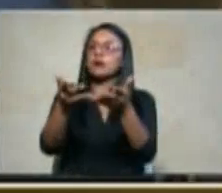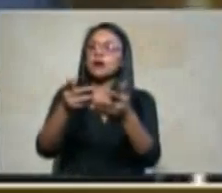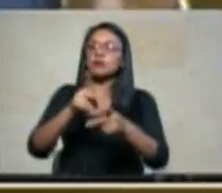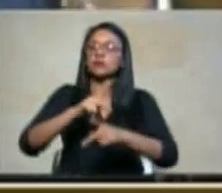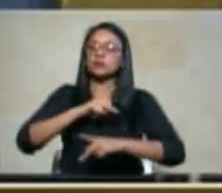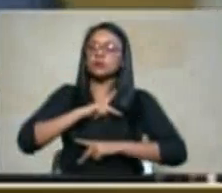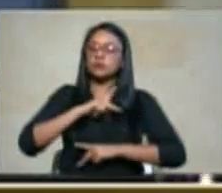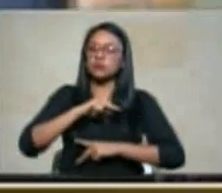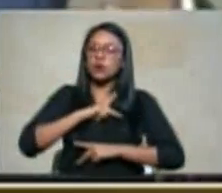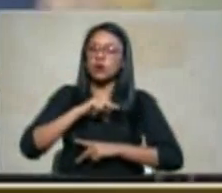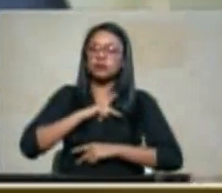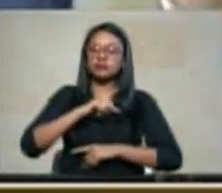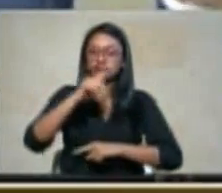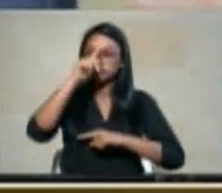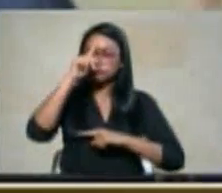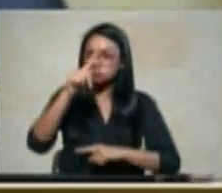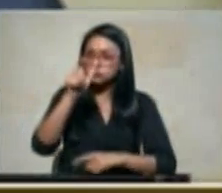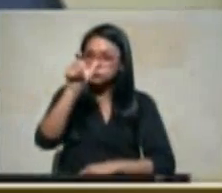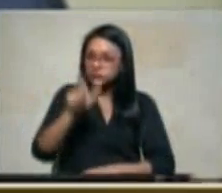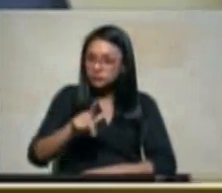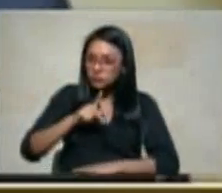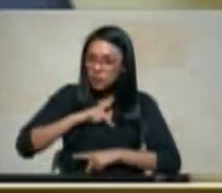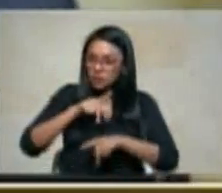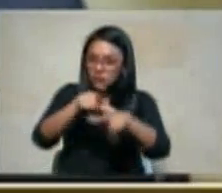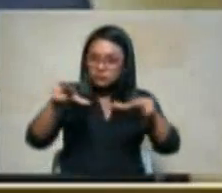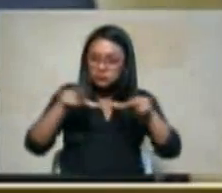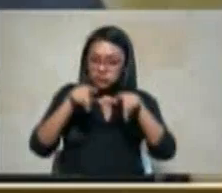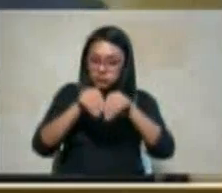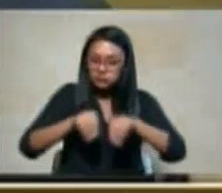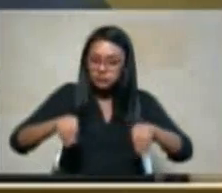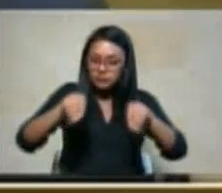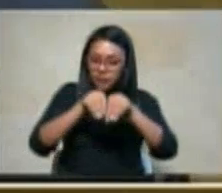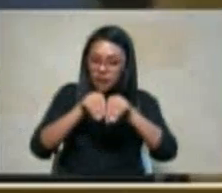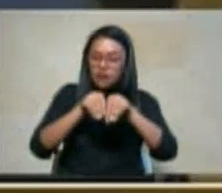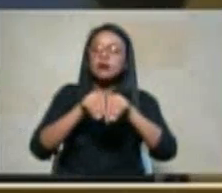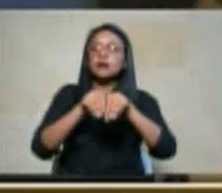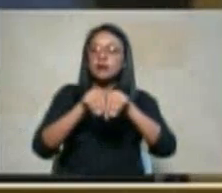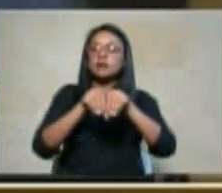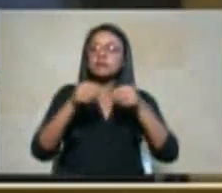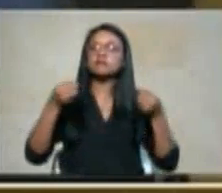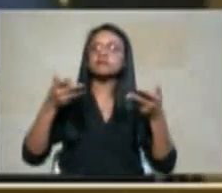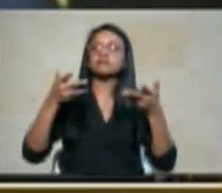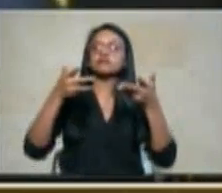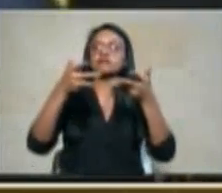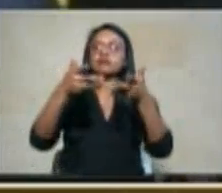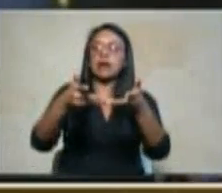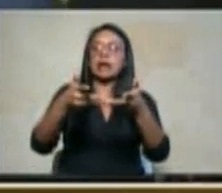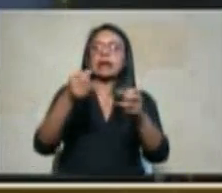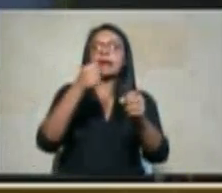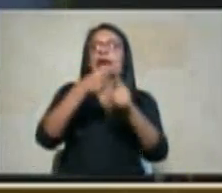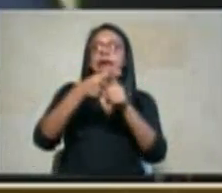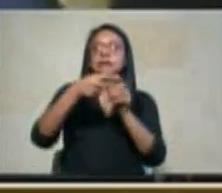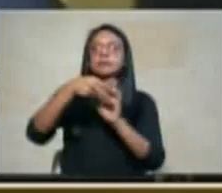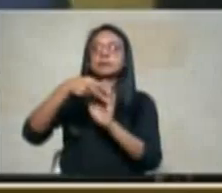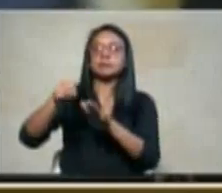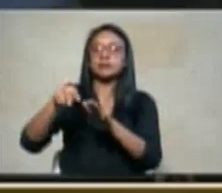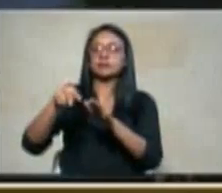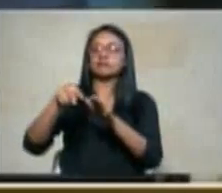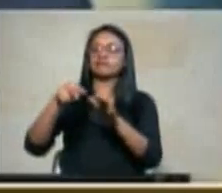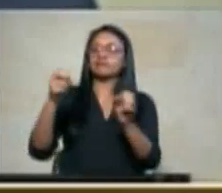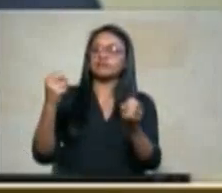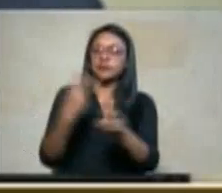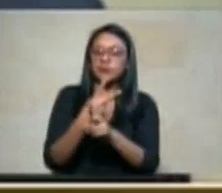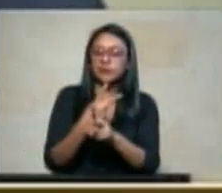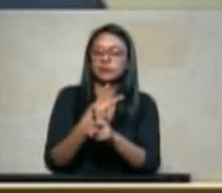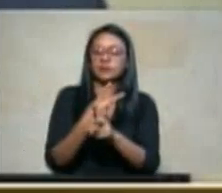poseedores legítimos de la tierra el activo desposeído